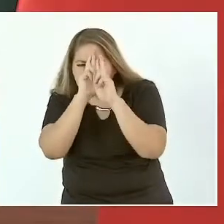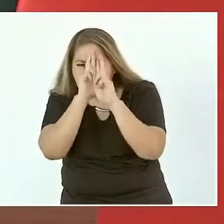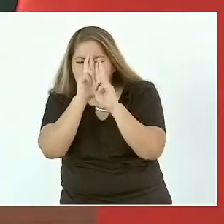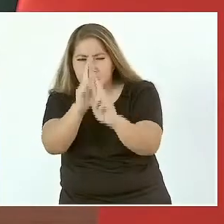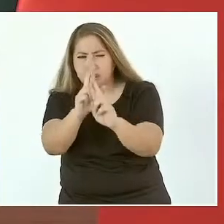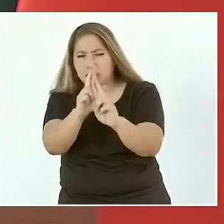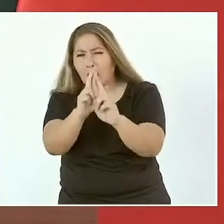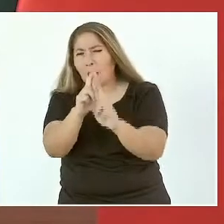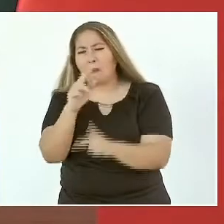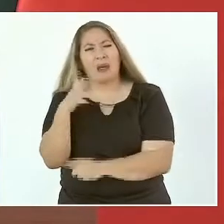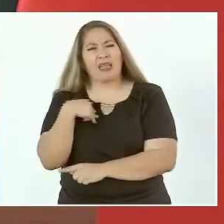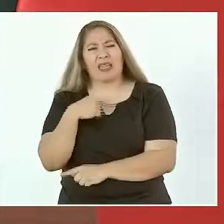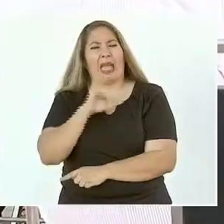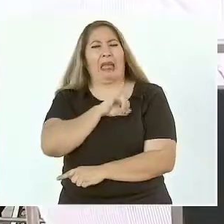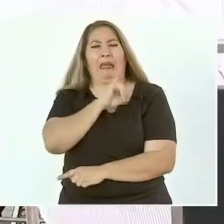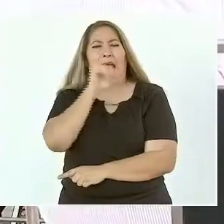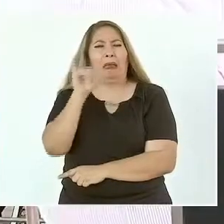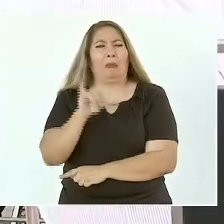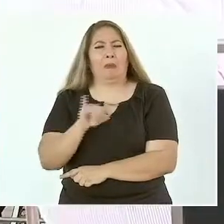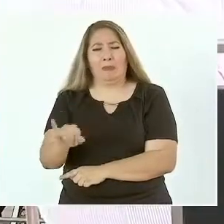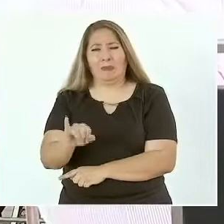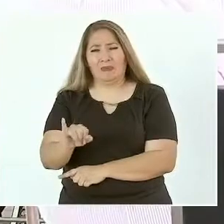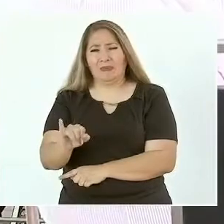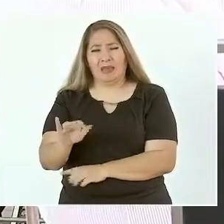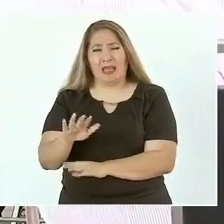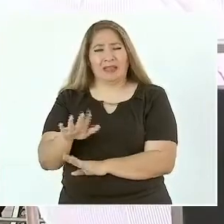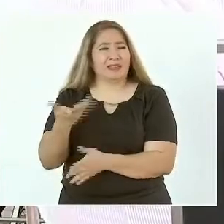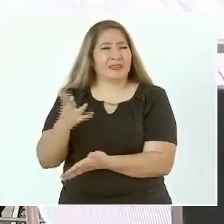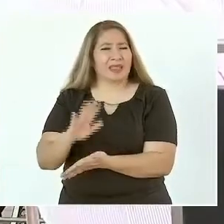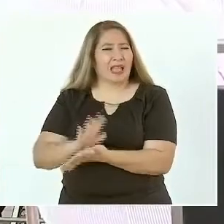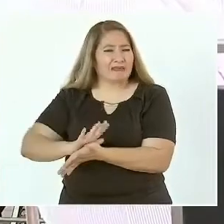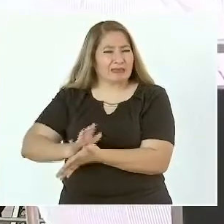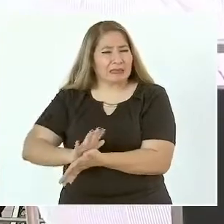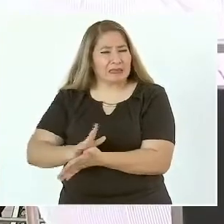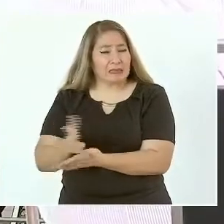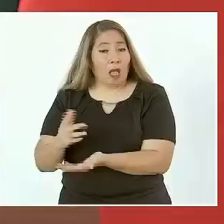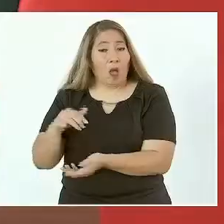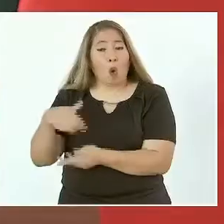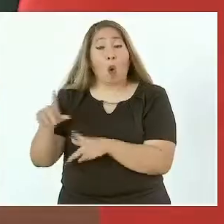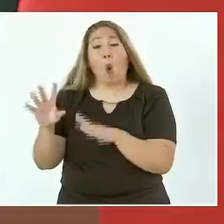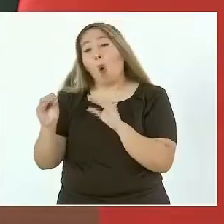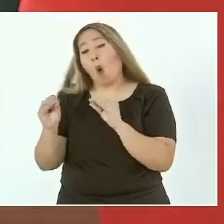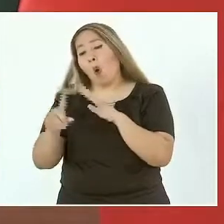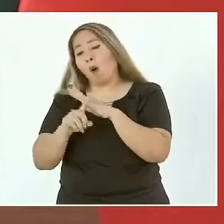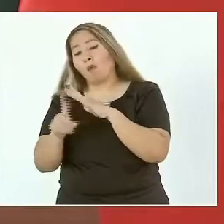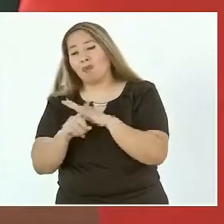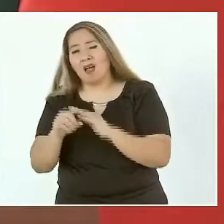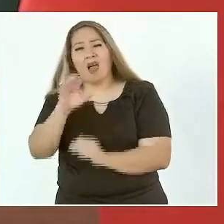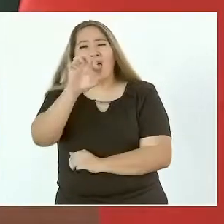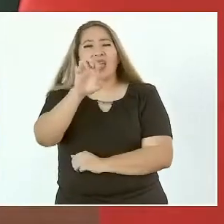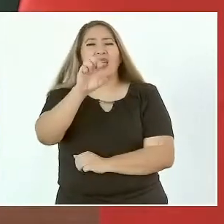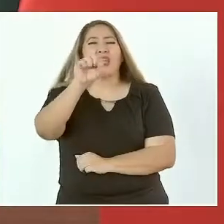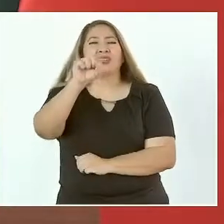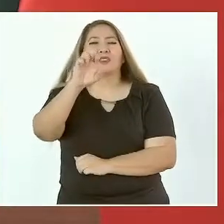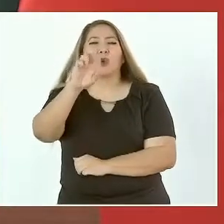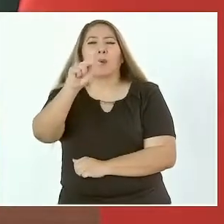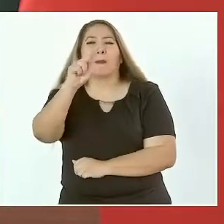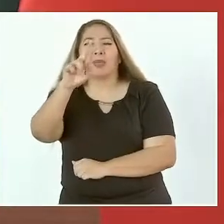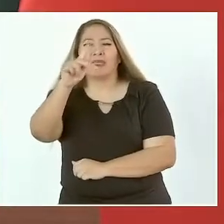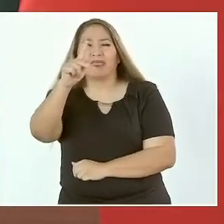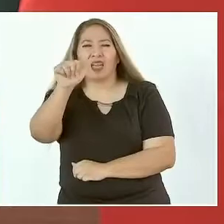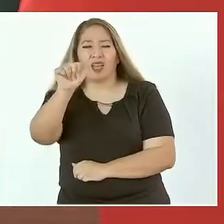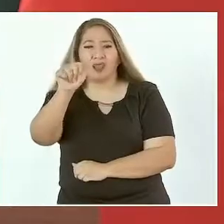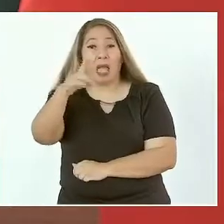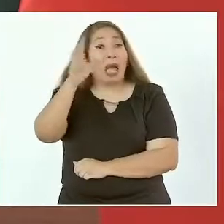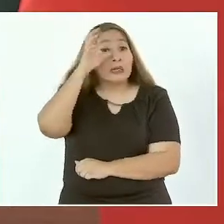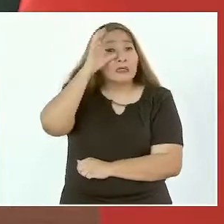empatía para que nunca más se violente a ninguna comunidad migrante, y expresiones como escupitajos de la naturaleza o chinos